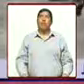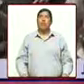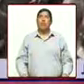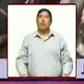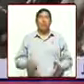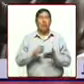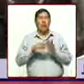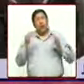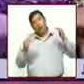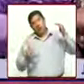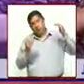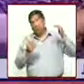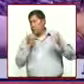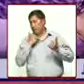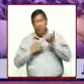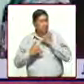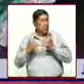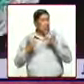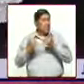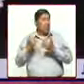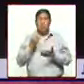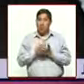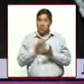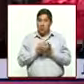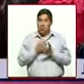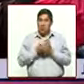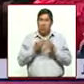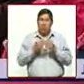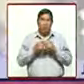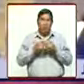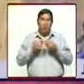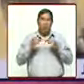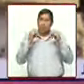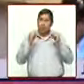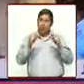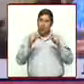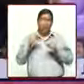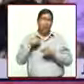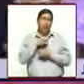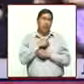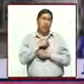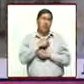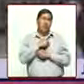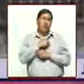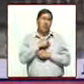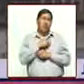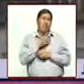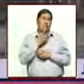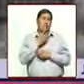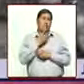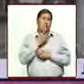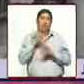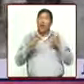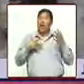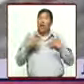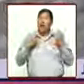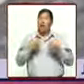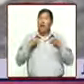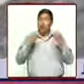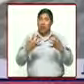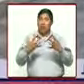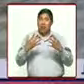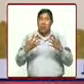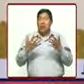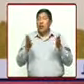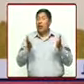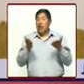Reitero, es el desbalance en el tema del presupuesto de las bandas es mínimo, y nosotros que damos alegría, le damos